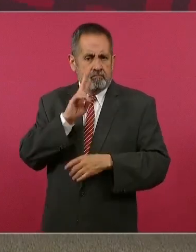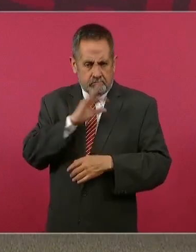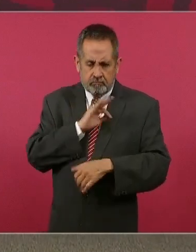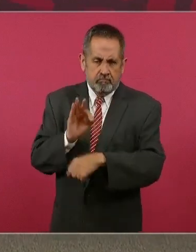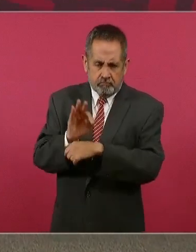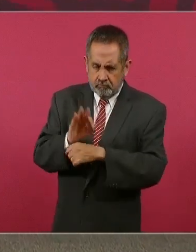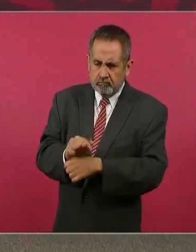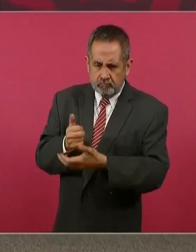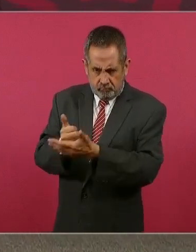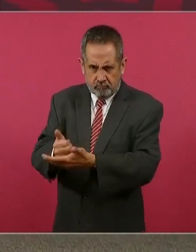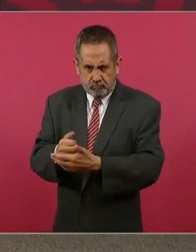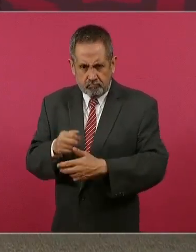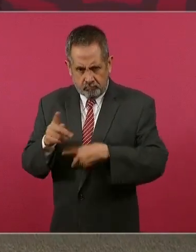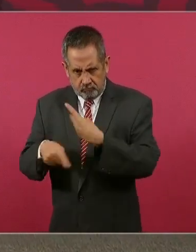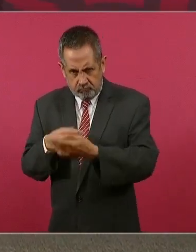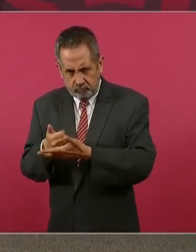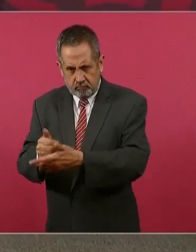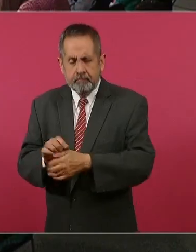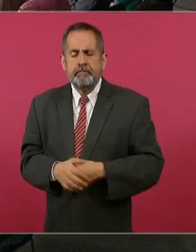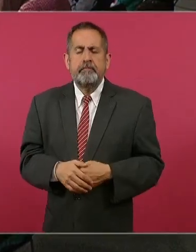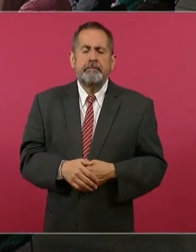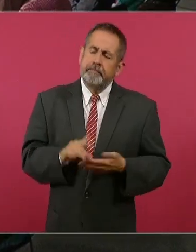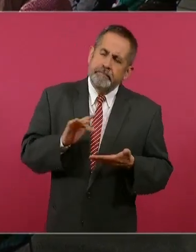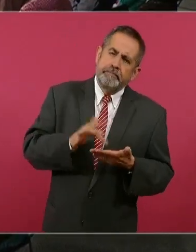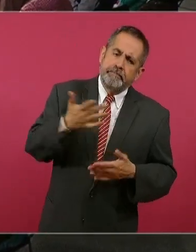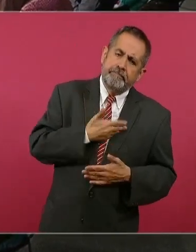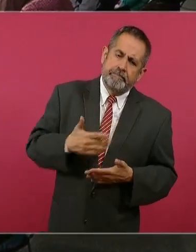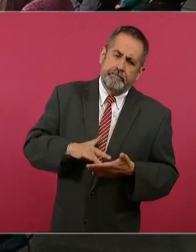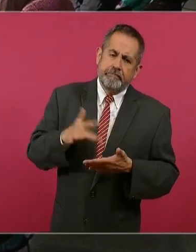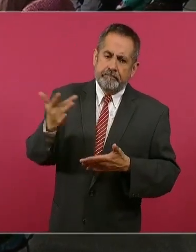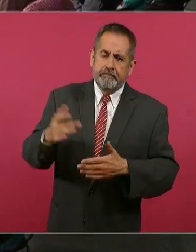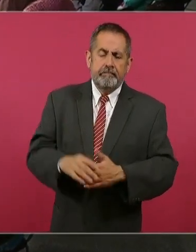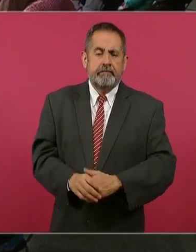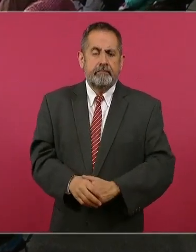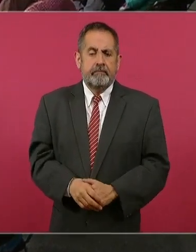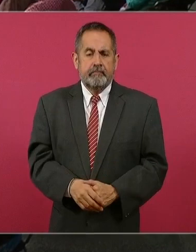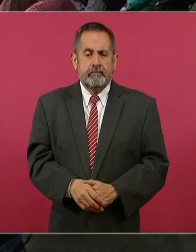ayudar. Gracias, en lo que vamos gracias, presidente.